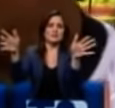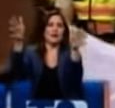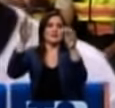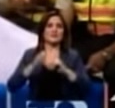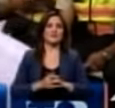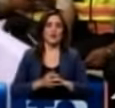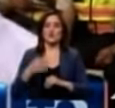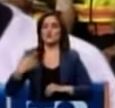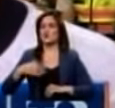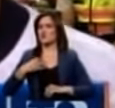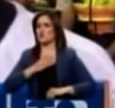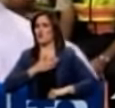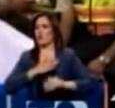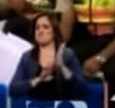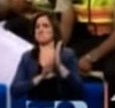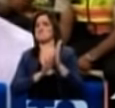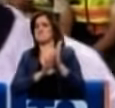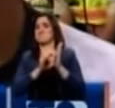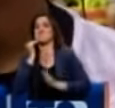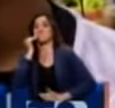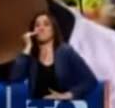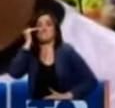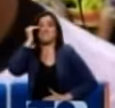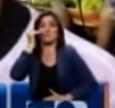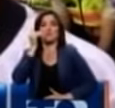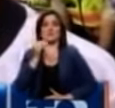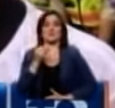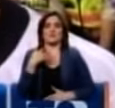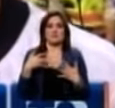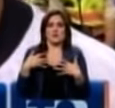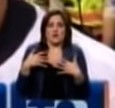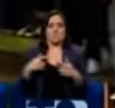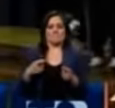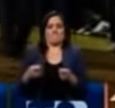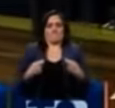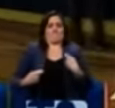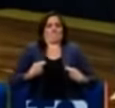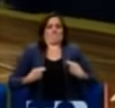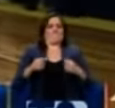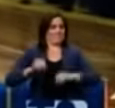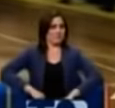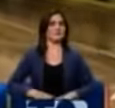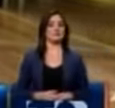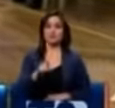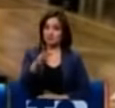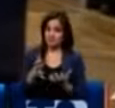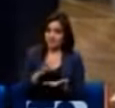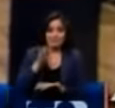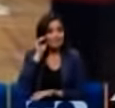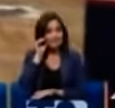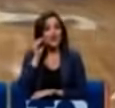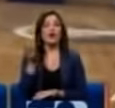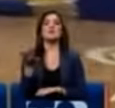a crecer un poco también. También me ha ayudado a aprender a superar mis miedos y a controlarlos. Pero si usted quiere aprender el